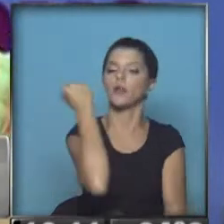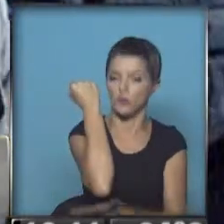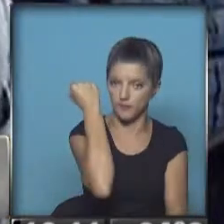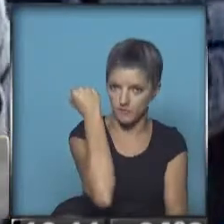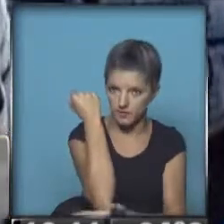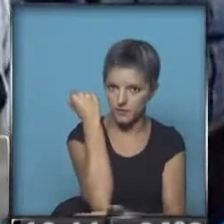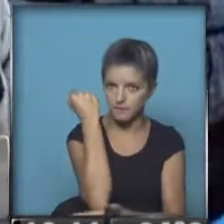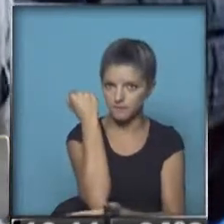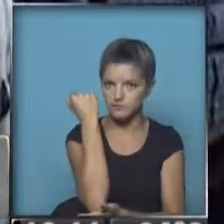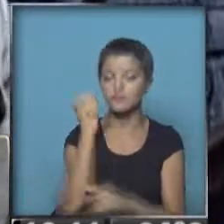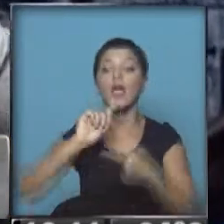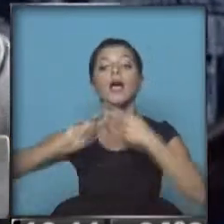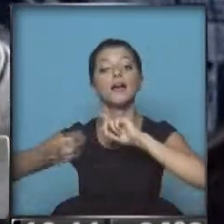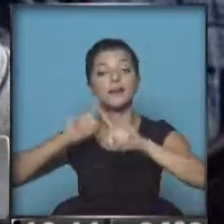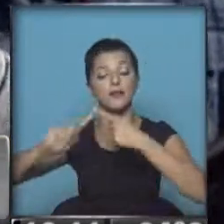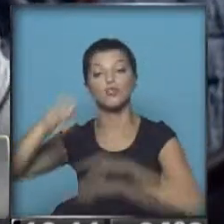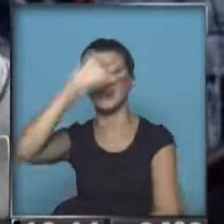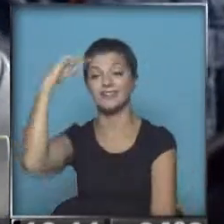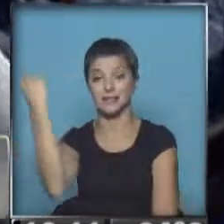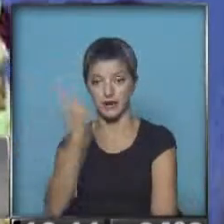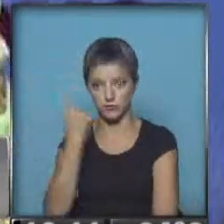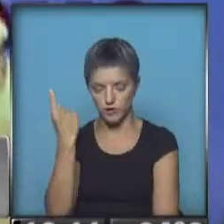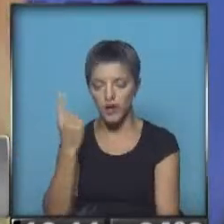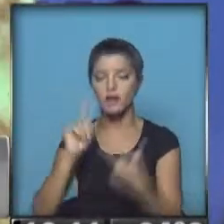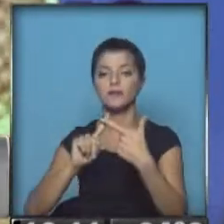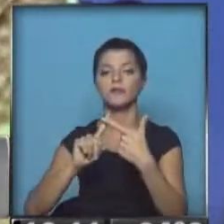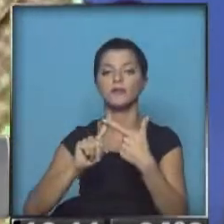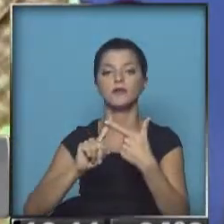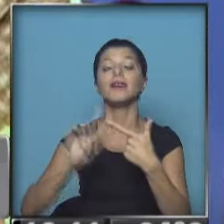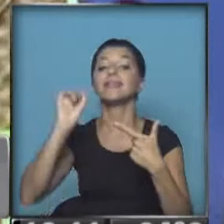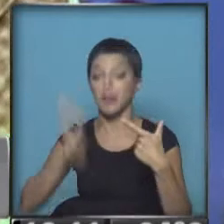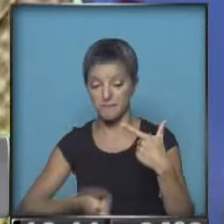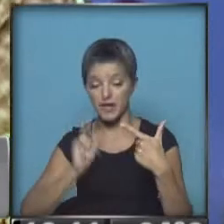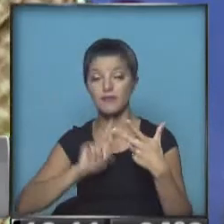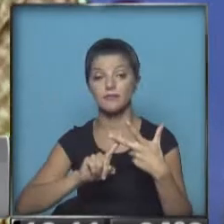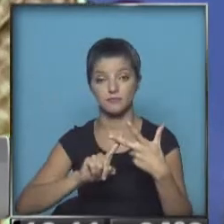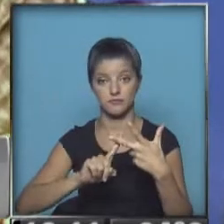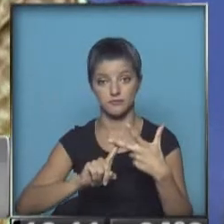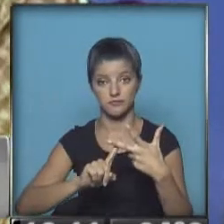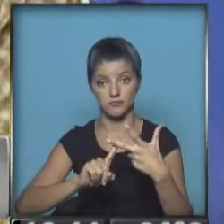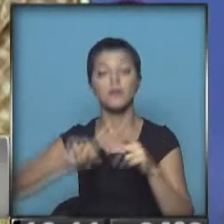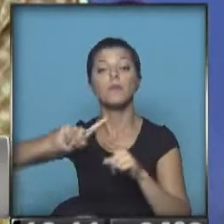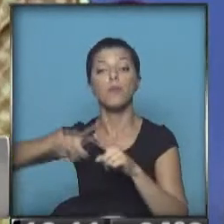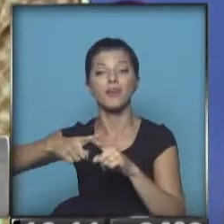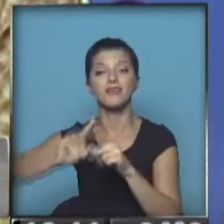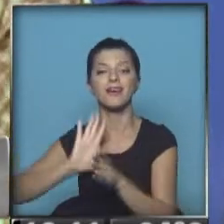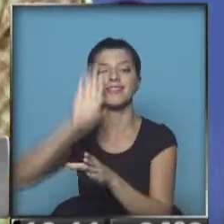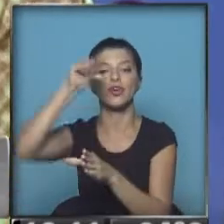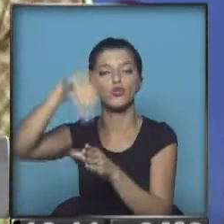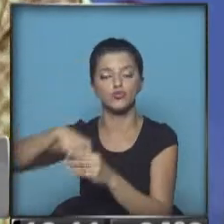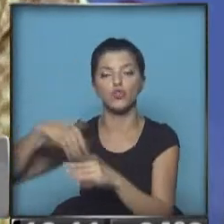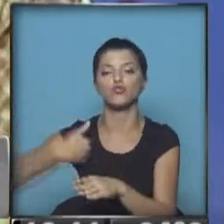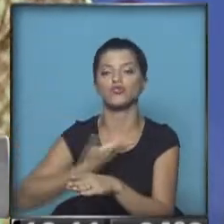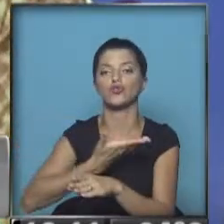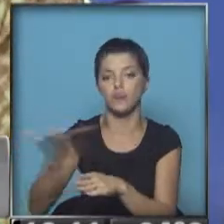económicas, sus relaciones internacionales, que además lleve adelante políticas de inclusión social